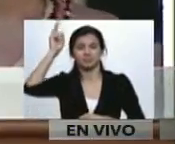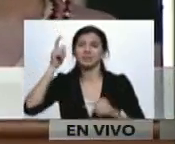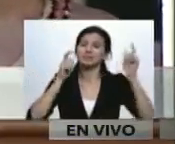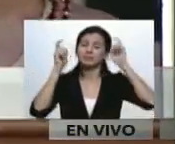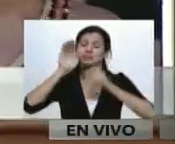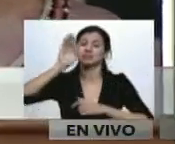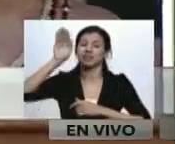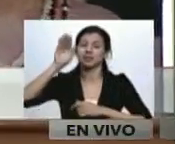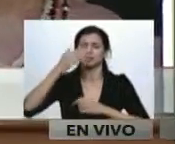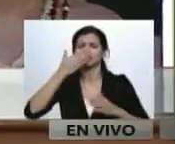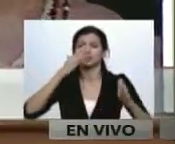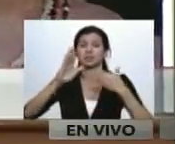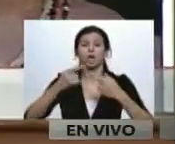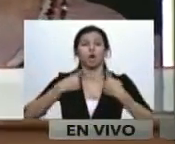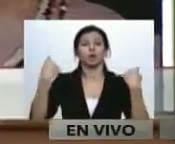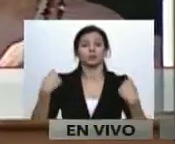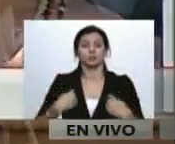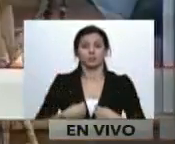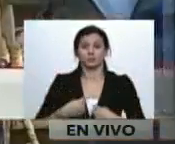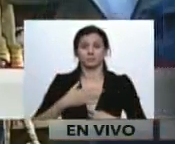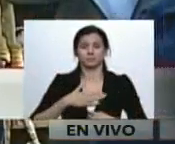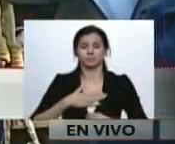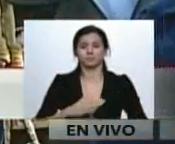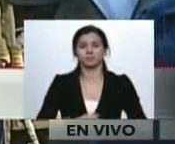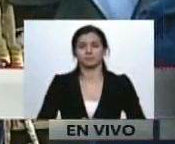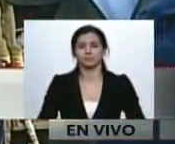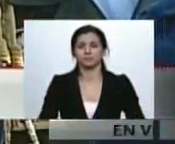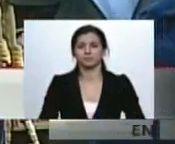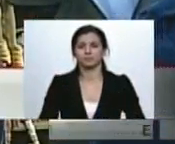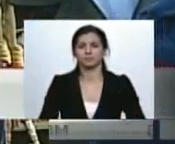será eterno en nuestro corazón.